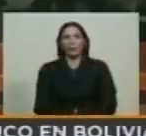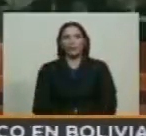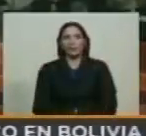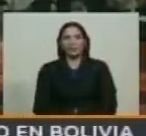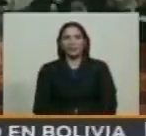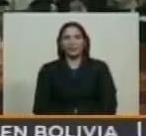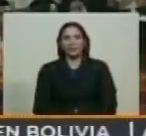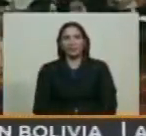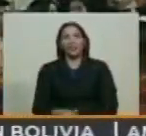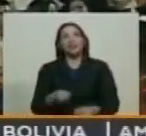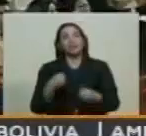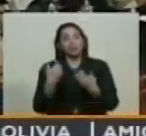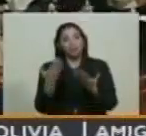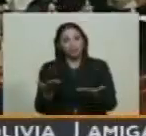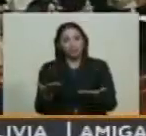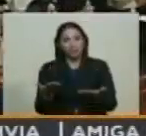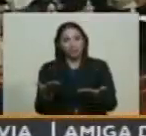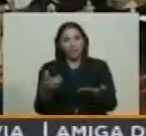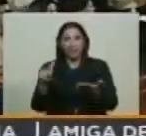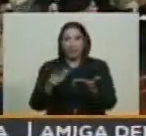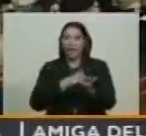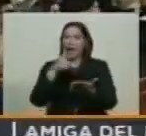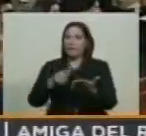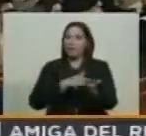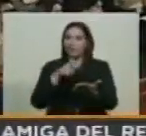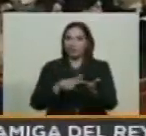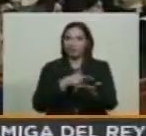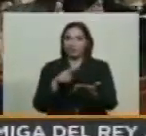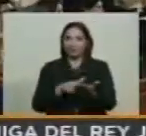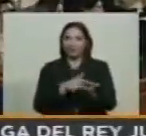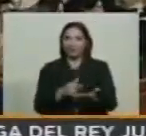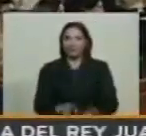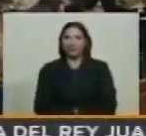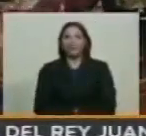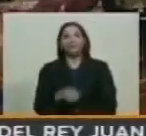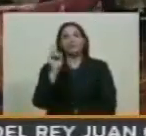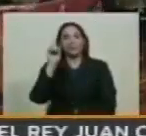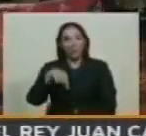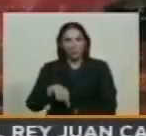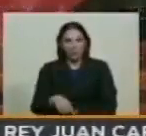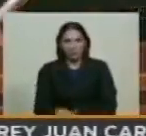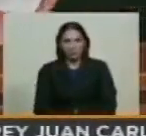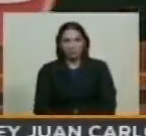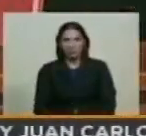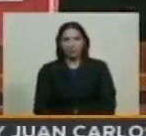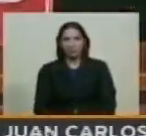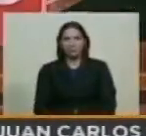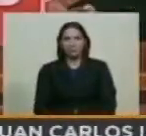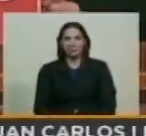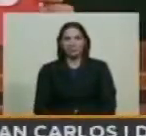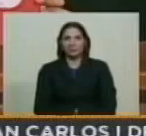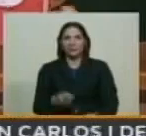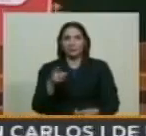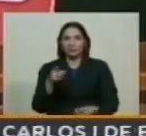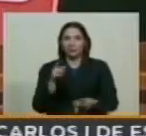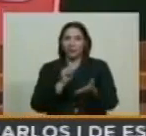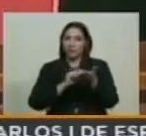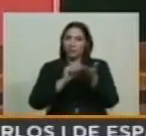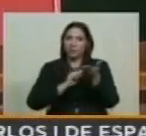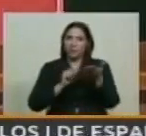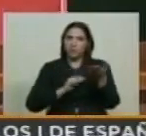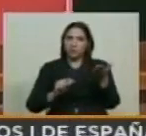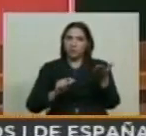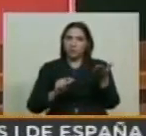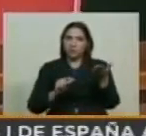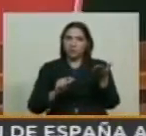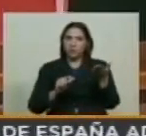a todos se les dará una tablet. Pero también me estoy llevando el punto de cuenta para